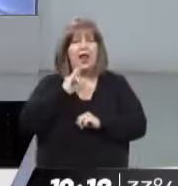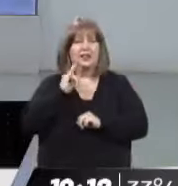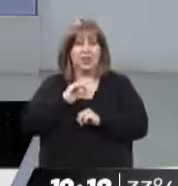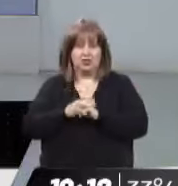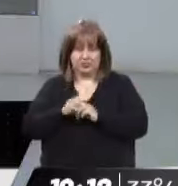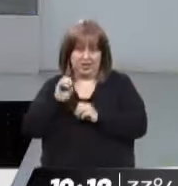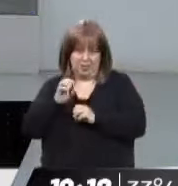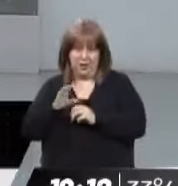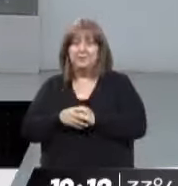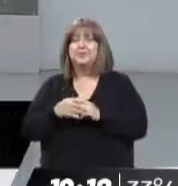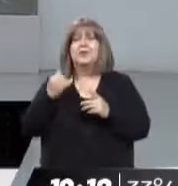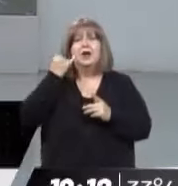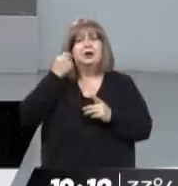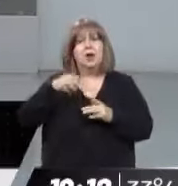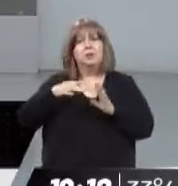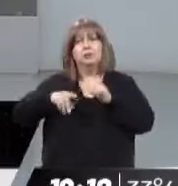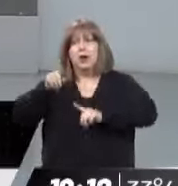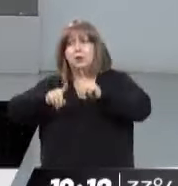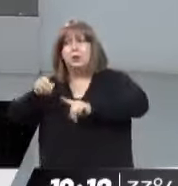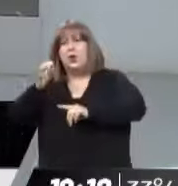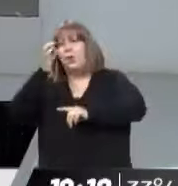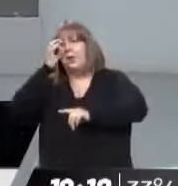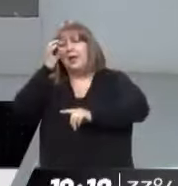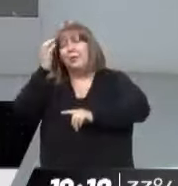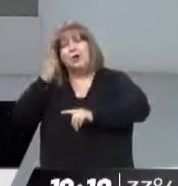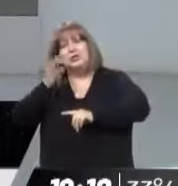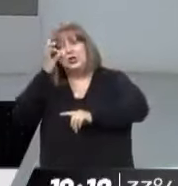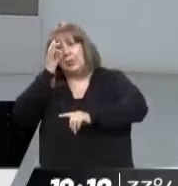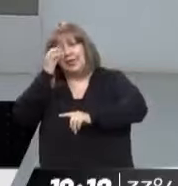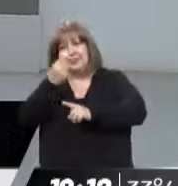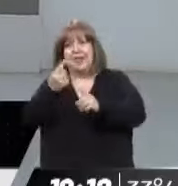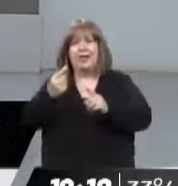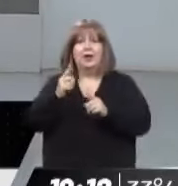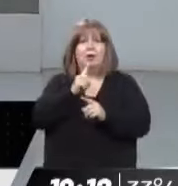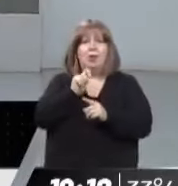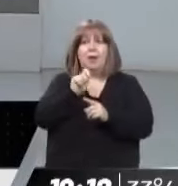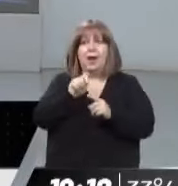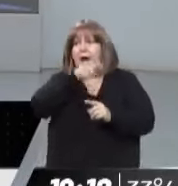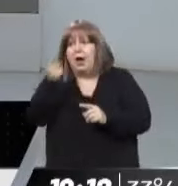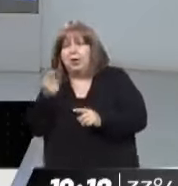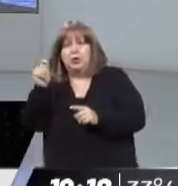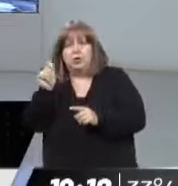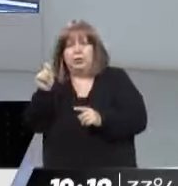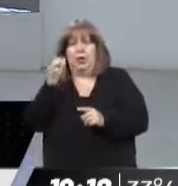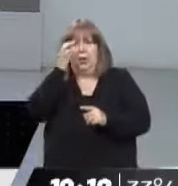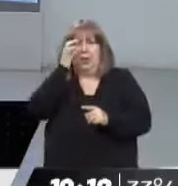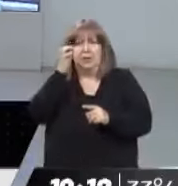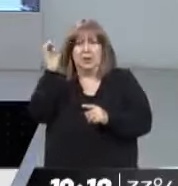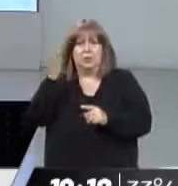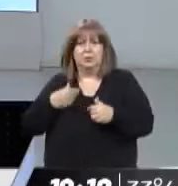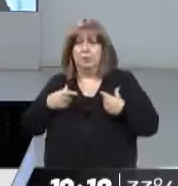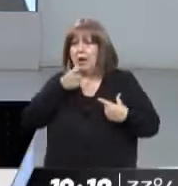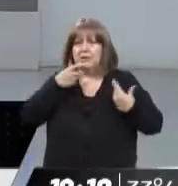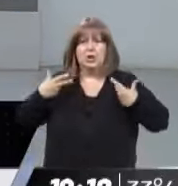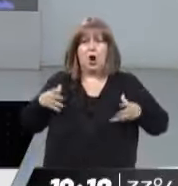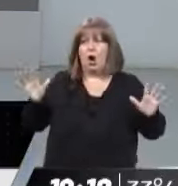Bien, 20% de incremento para algunos rubros de un mes al otro. Una cosa realmente increíble y que lamentablemente se ha normalizado. Vamos a volver a ese